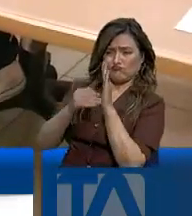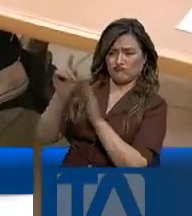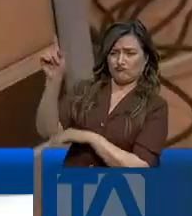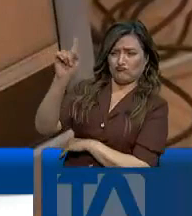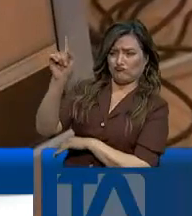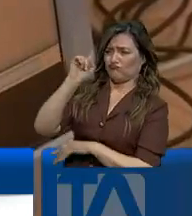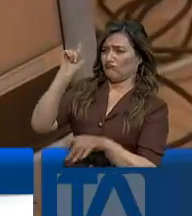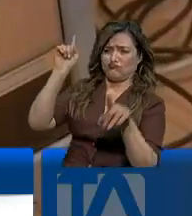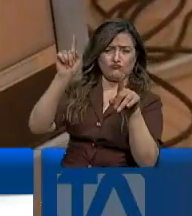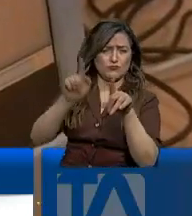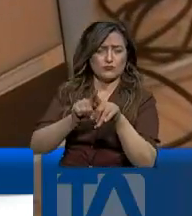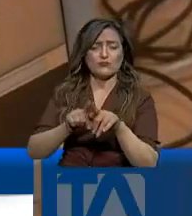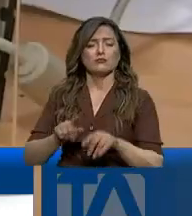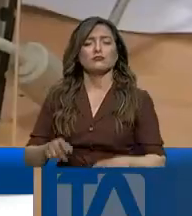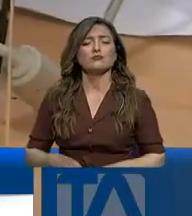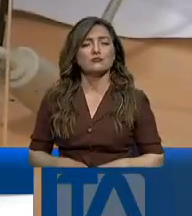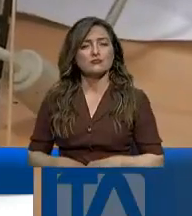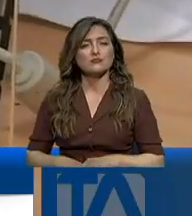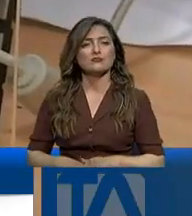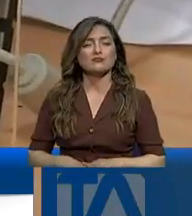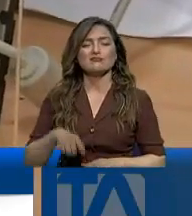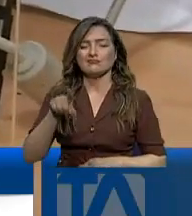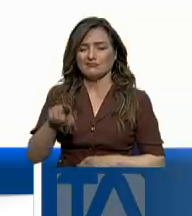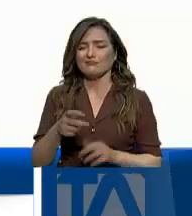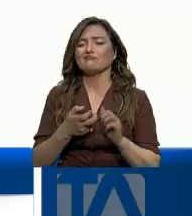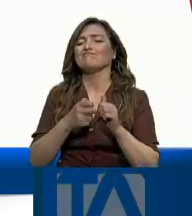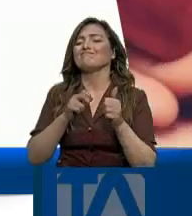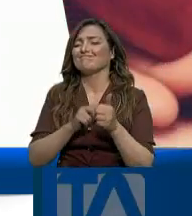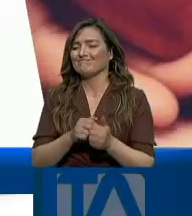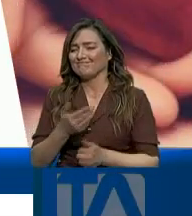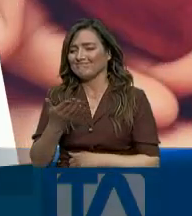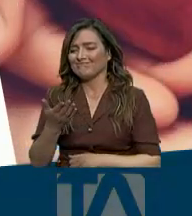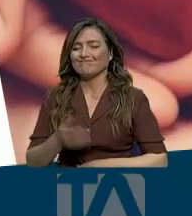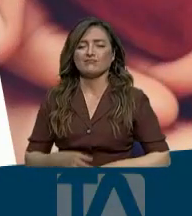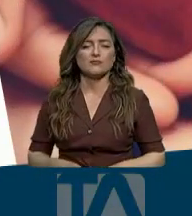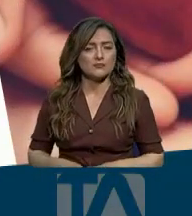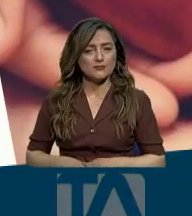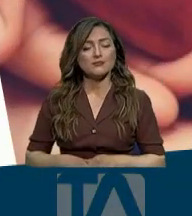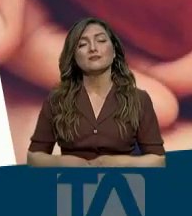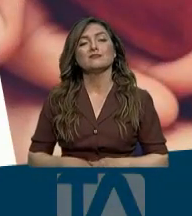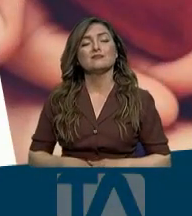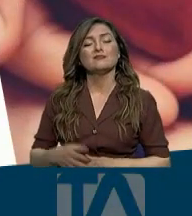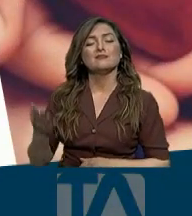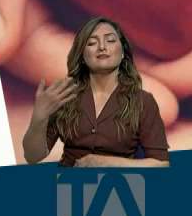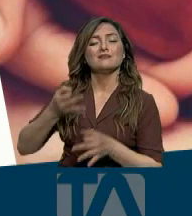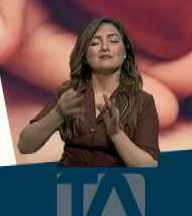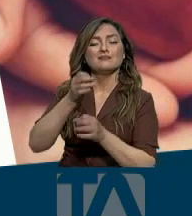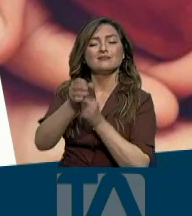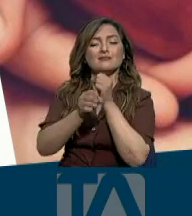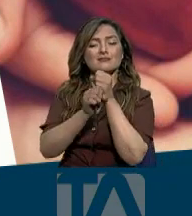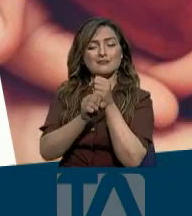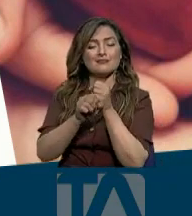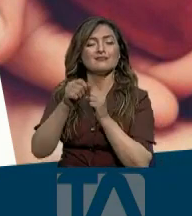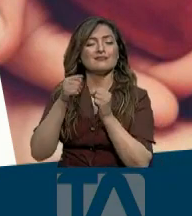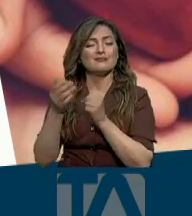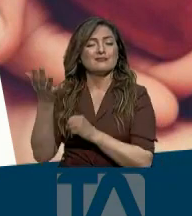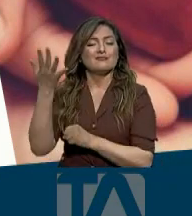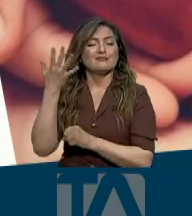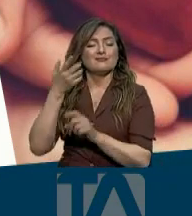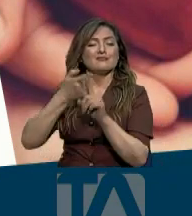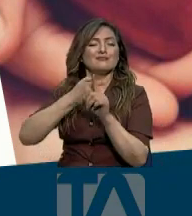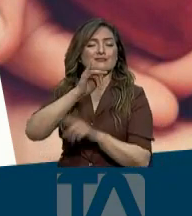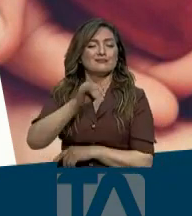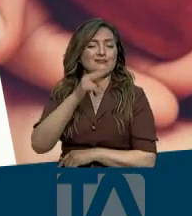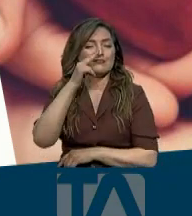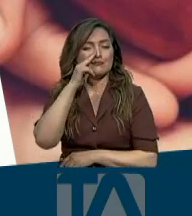su cédula en el registro civil y allí justamente se presenta otro problema y es que desde febrero de este año hasta el pasado mes de